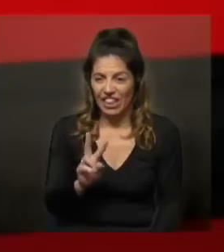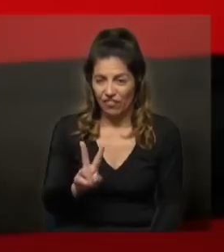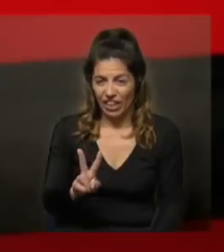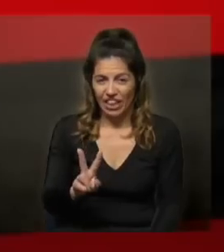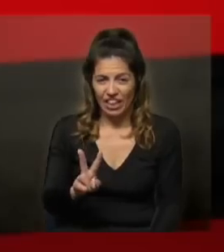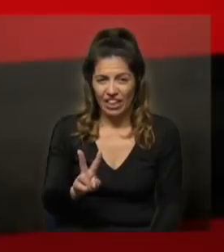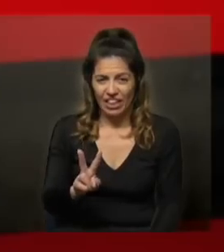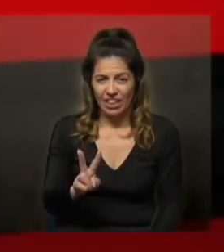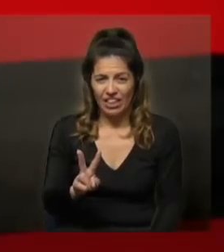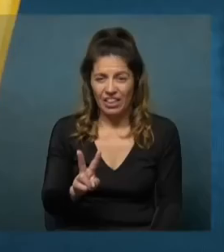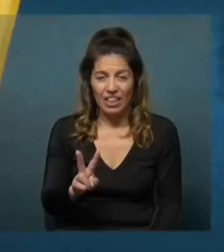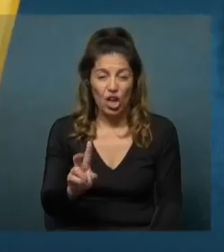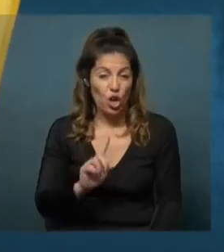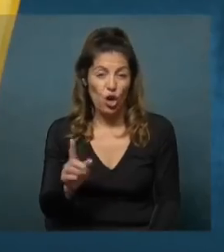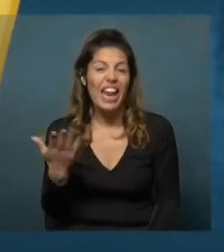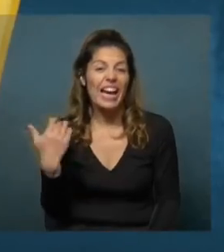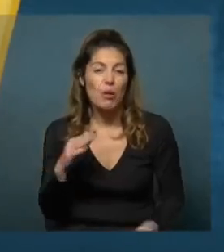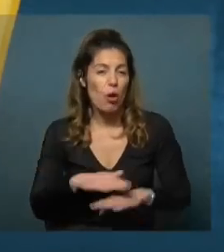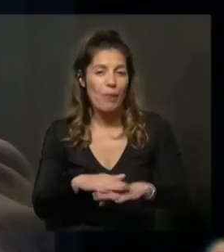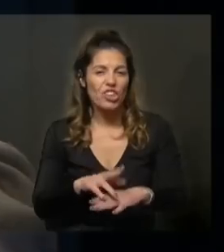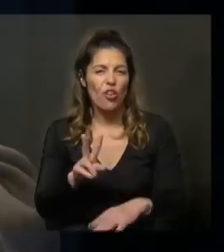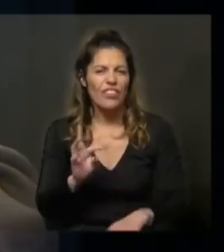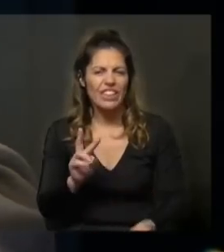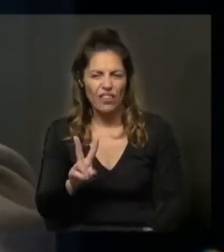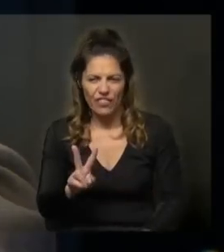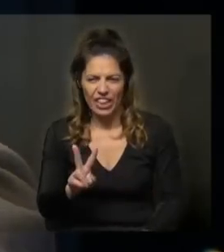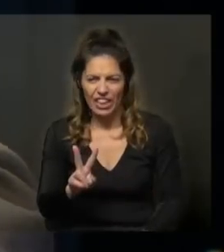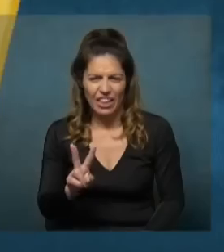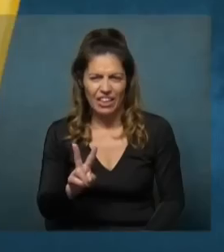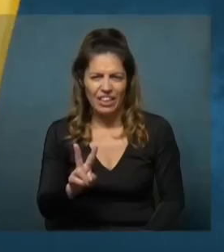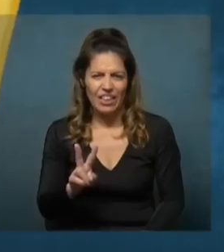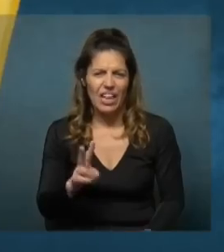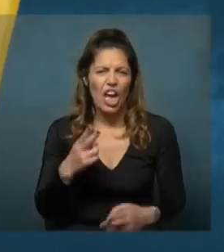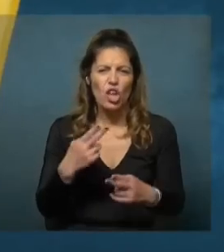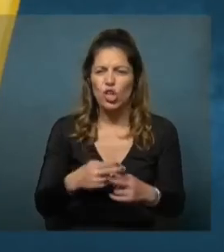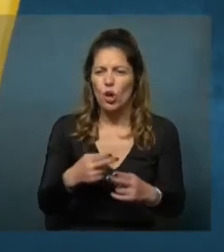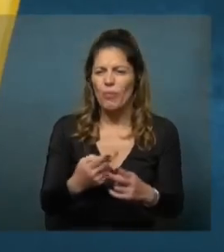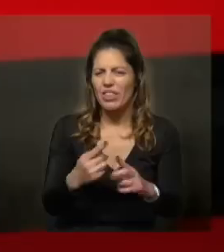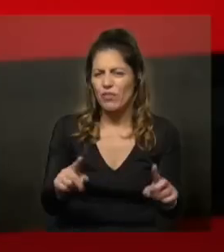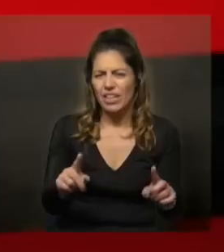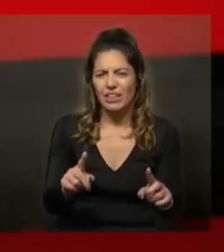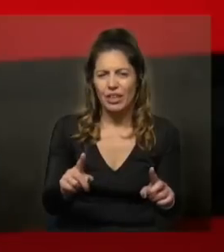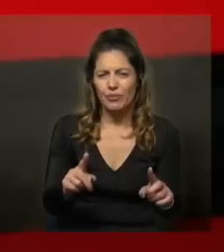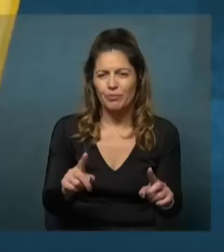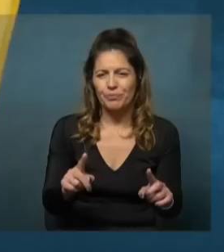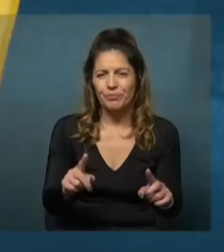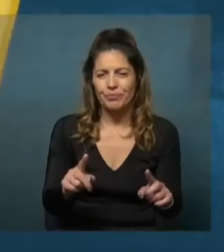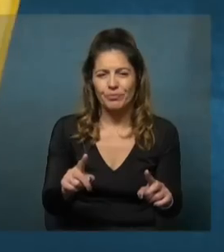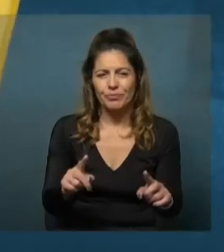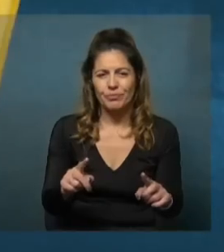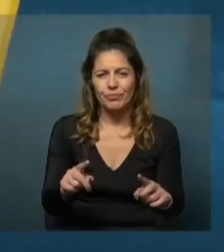del futuro era que todavía no había abierto